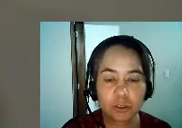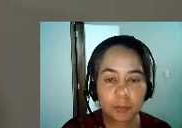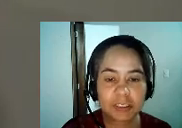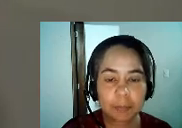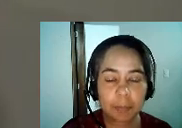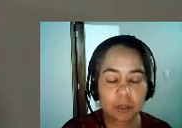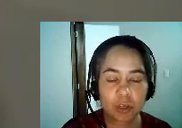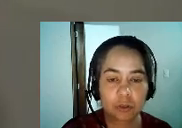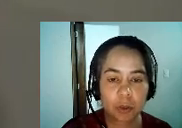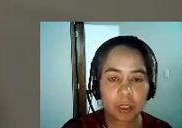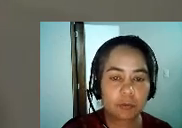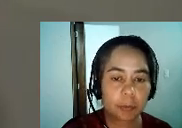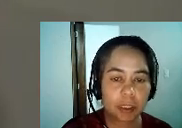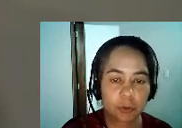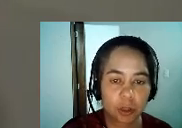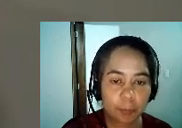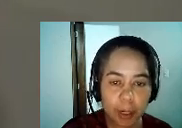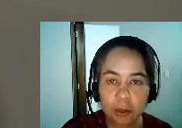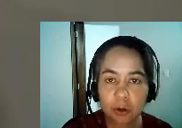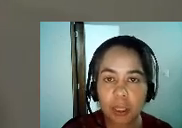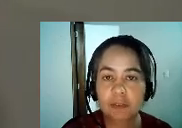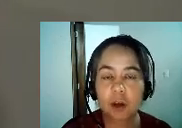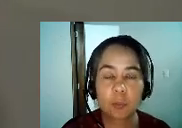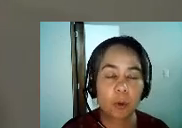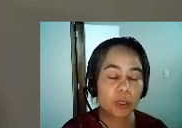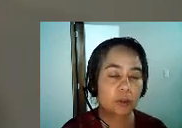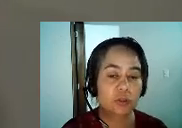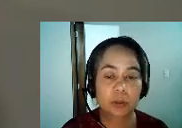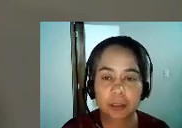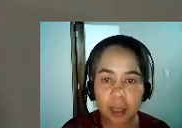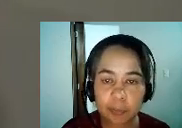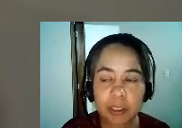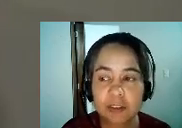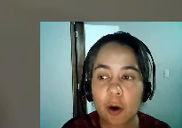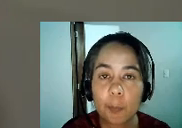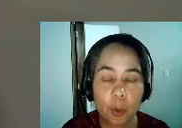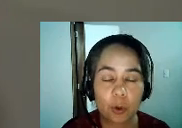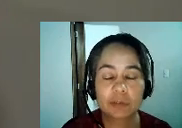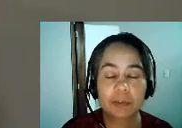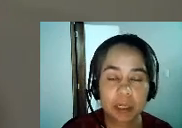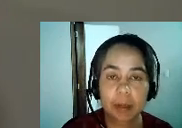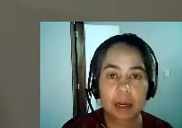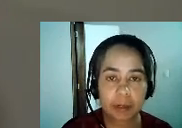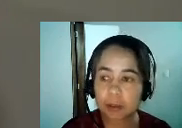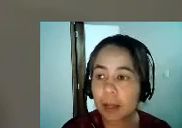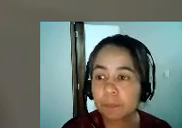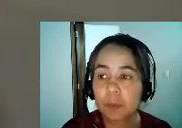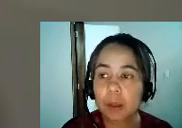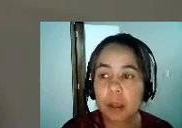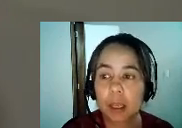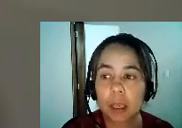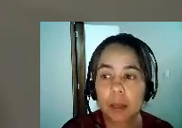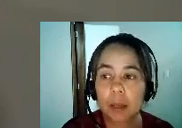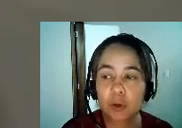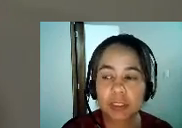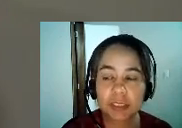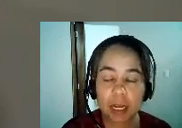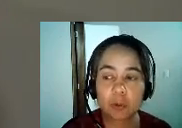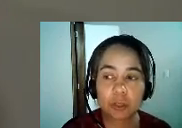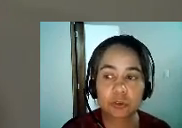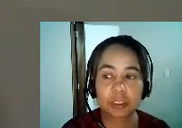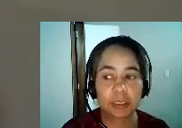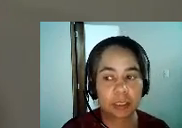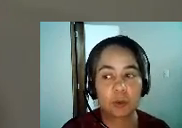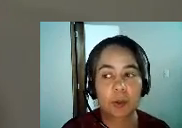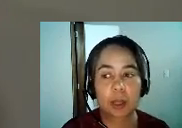Hola amigos, ¿cómo están? Bienvenidos a su canal informativo Yo Emprendo. He estado un poquito desconectada porque estaba un poco enferma, la verdad. Pero hoy les